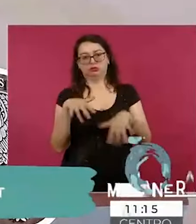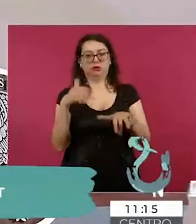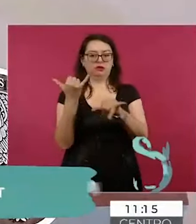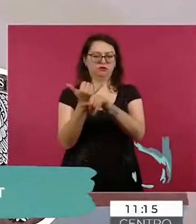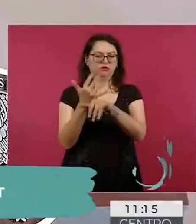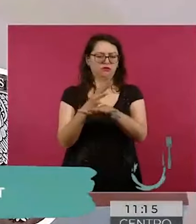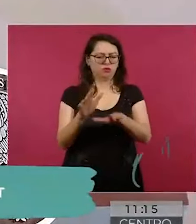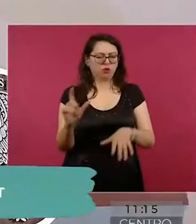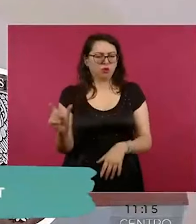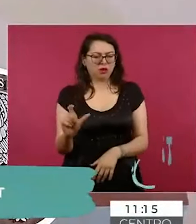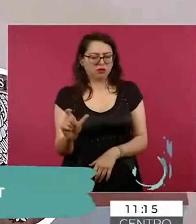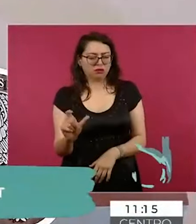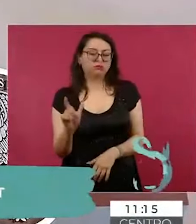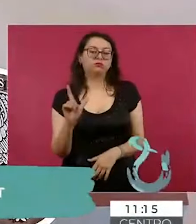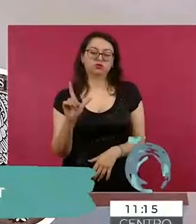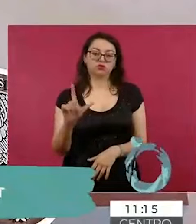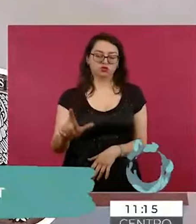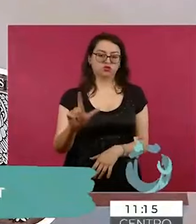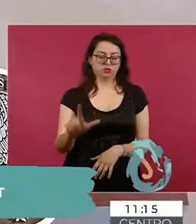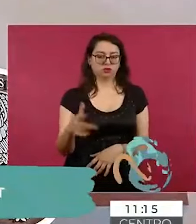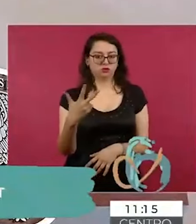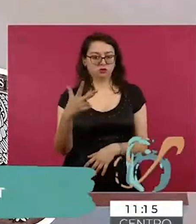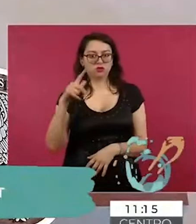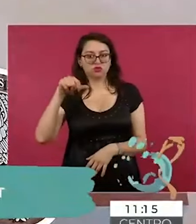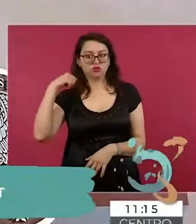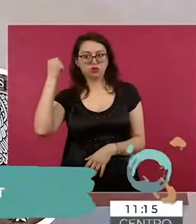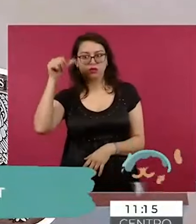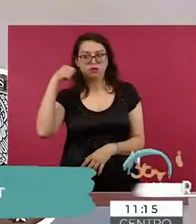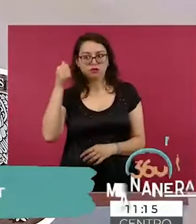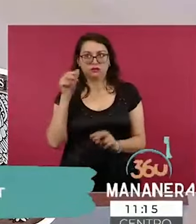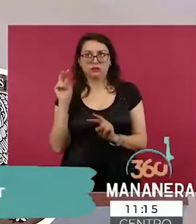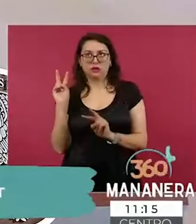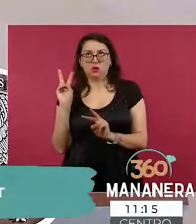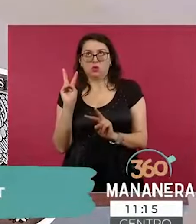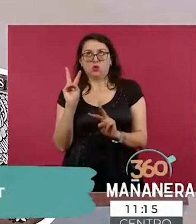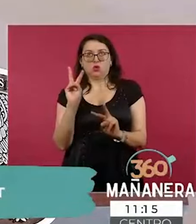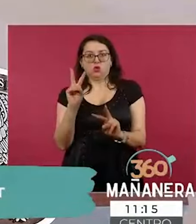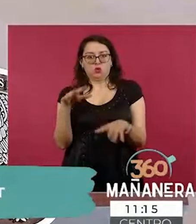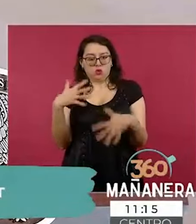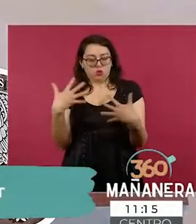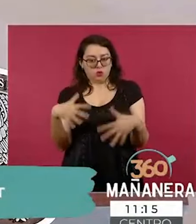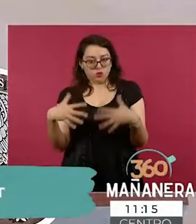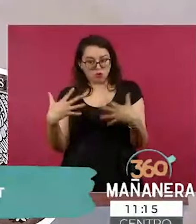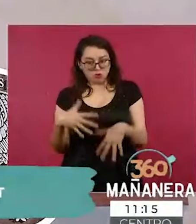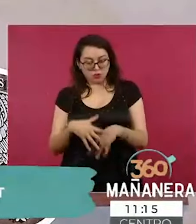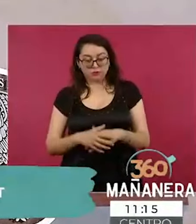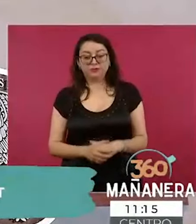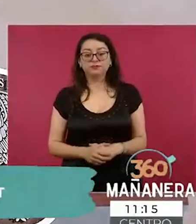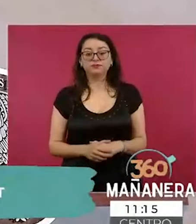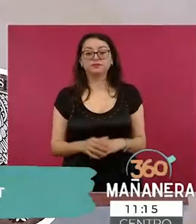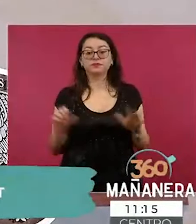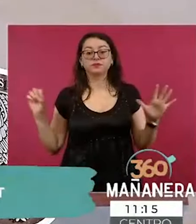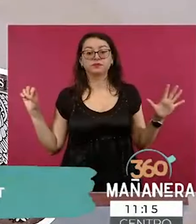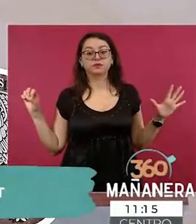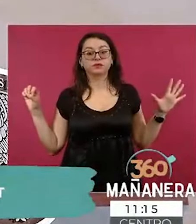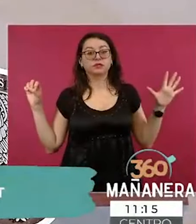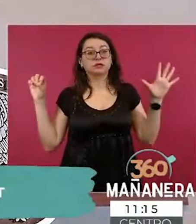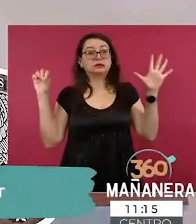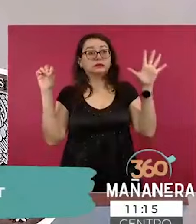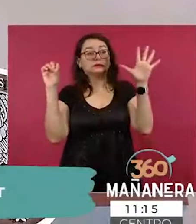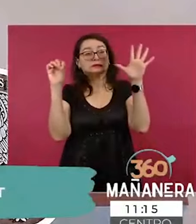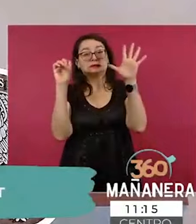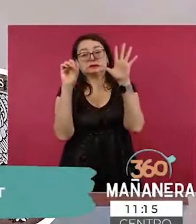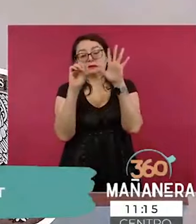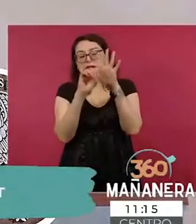lunes 8 de abril desde varias localidades de nuestro país Sin lugar a dudas este eclipse será el fenómeno astronómico